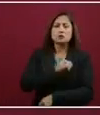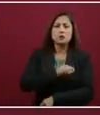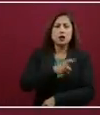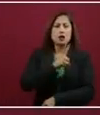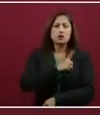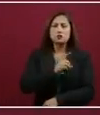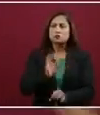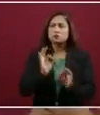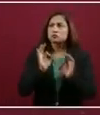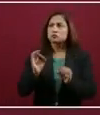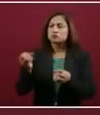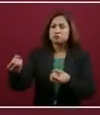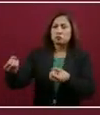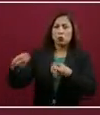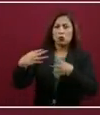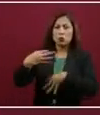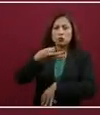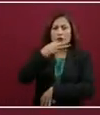La educación